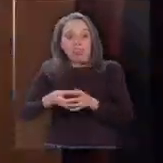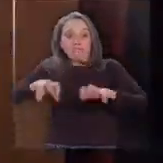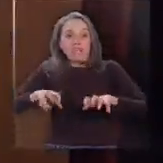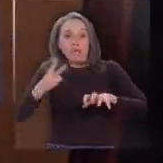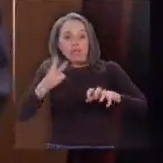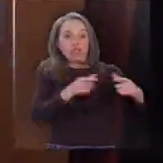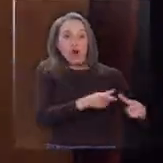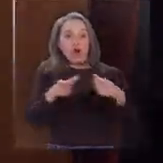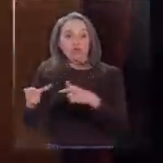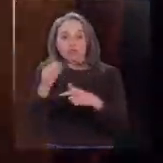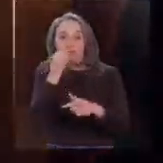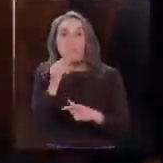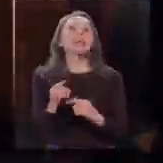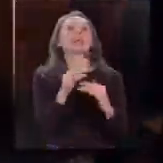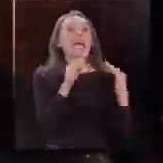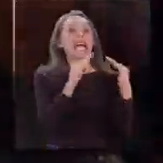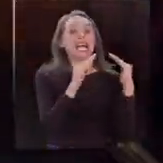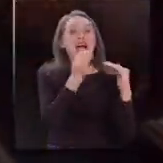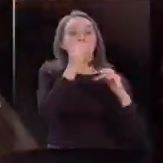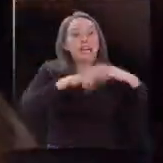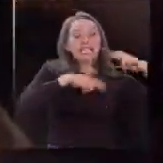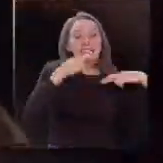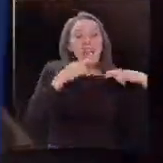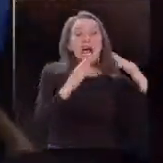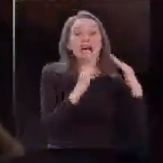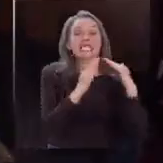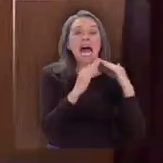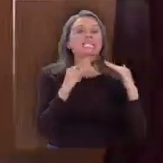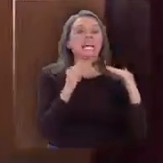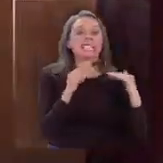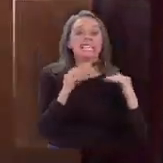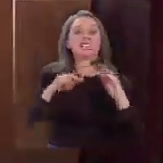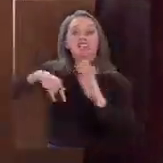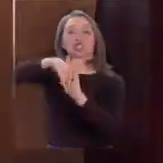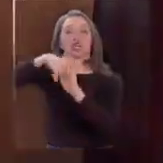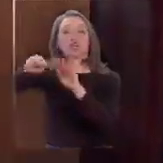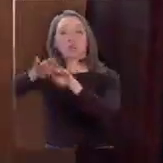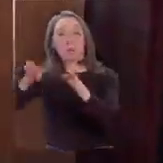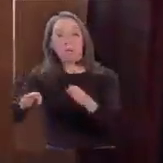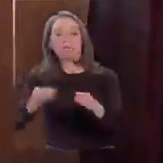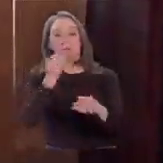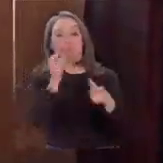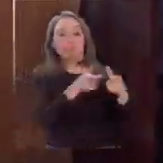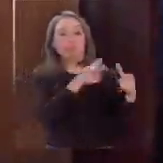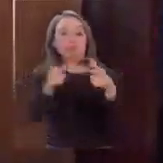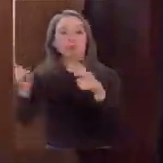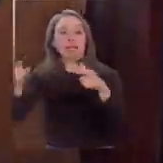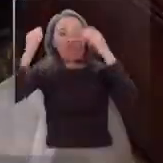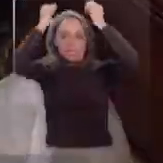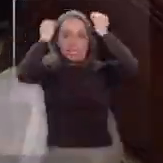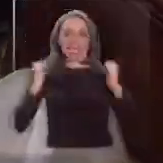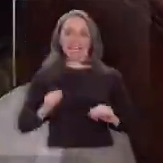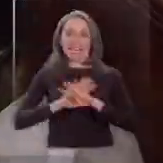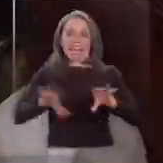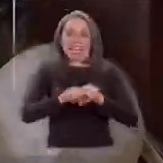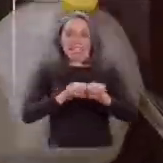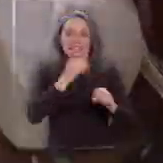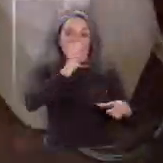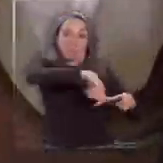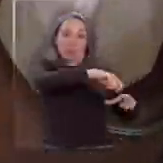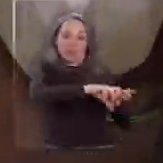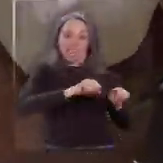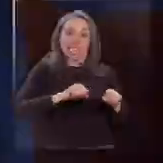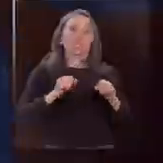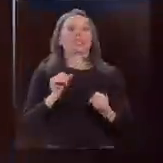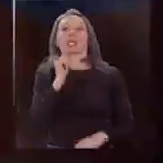dos. Casa Quiltro y Chiloé en tu mesa funcionan gracias a donaciones. Con la comida lista, a Mauricio no le queda más que equiparse. Mientras lo hace, nos confiesa no